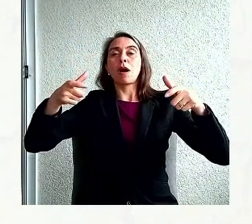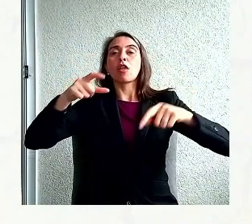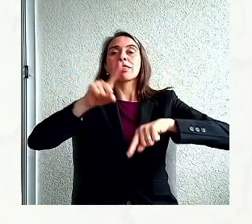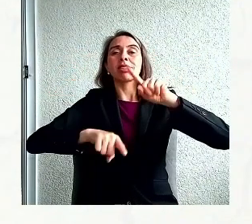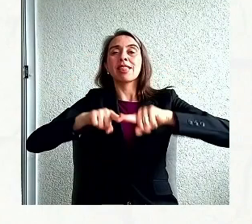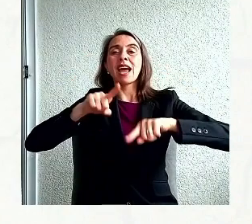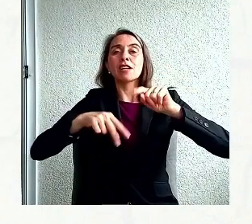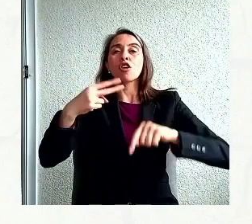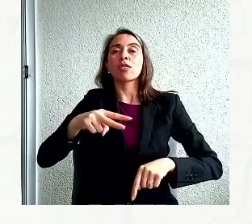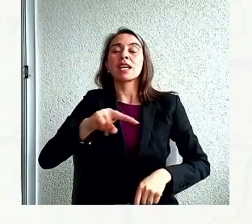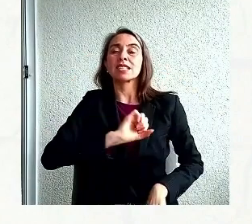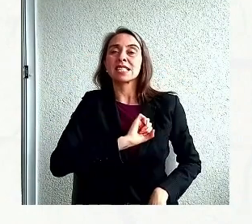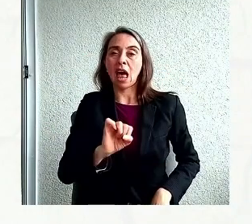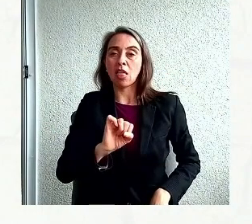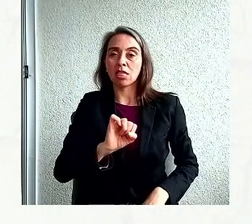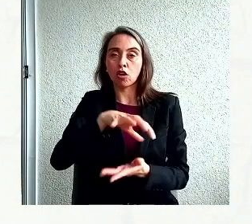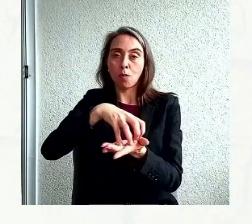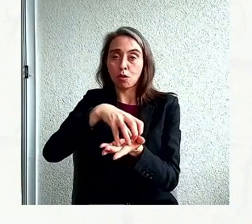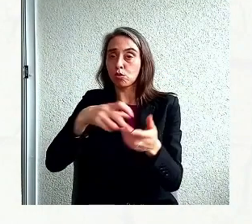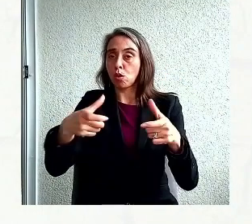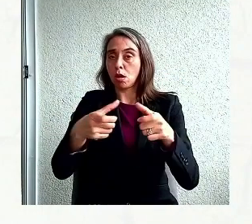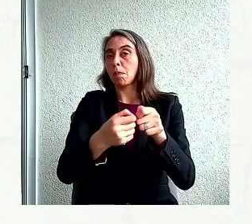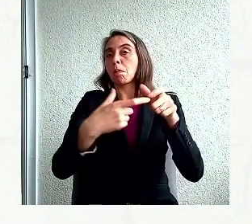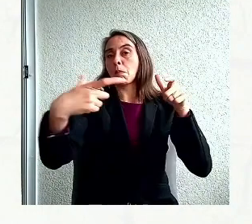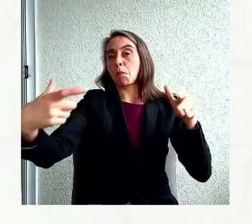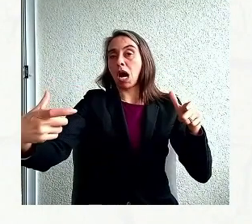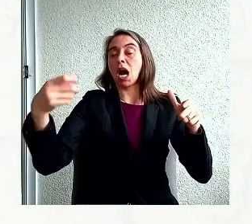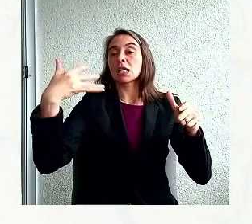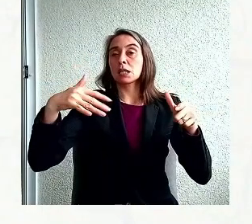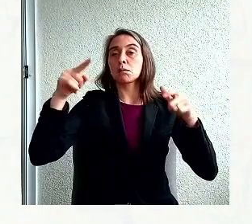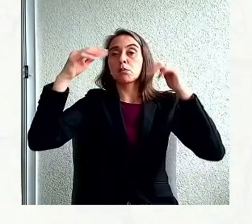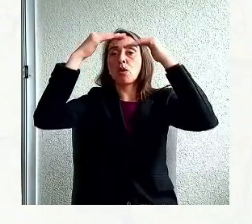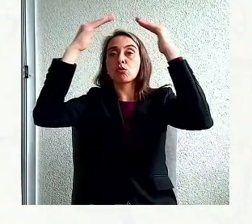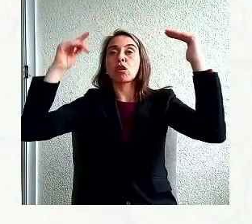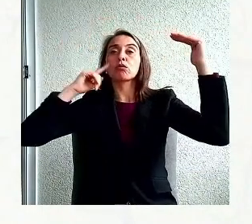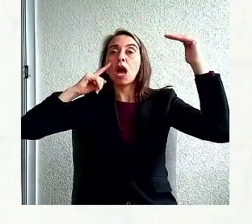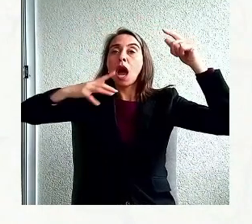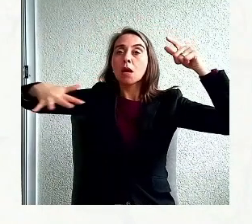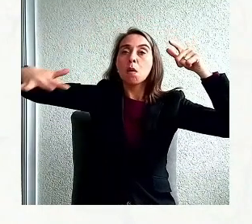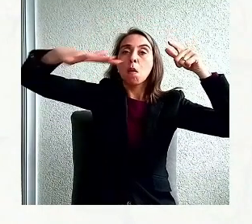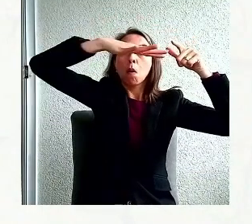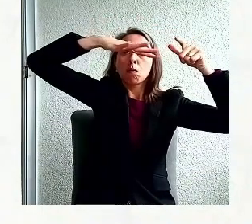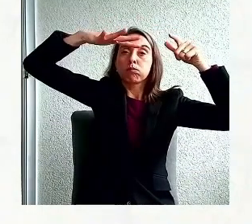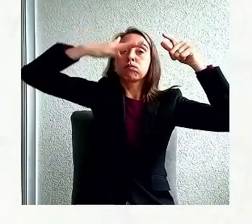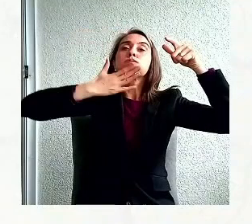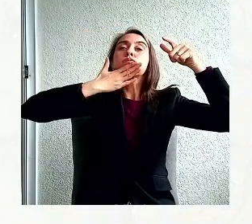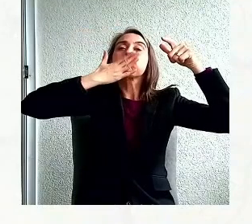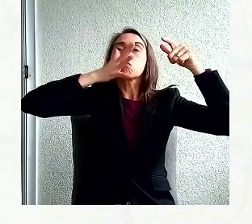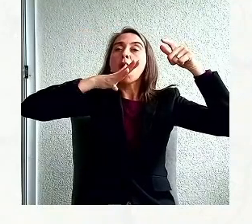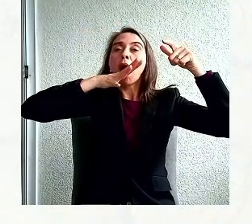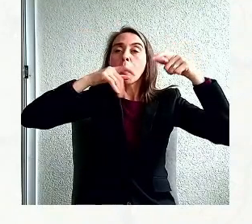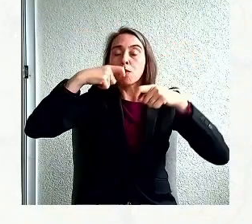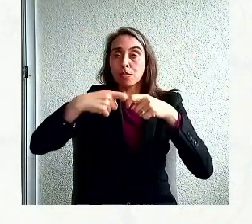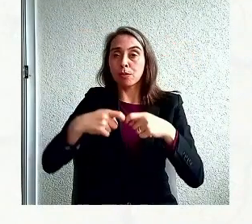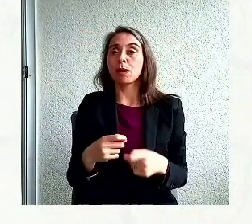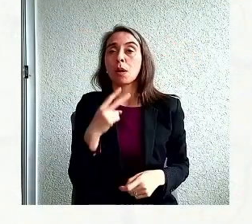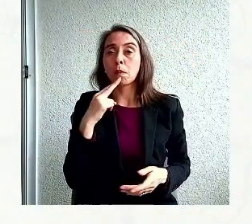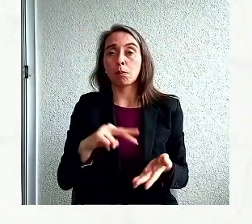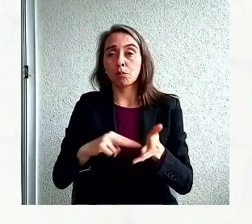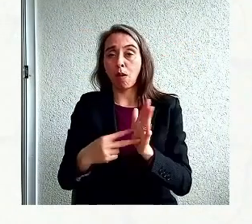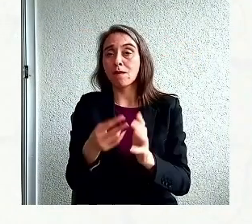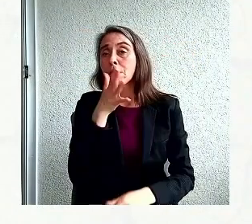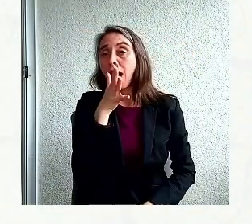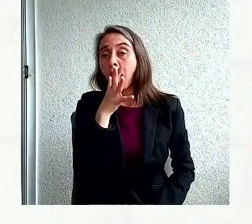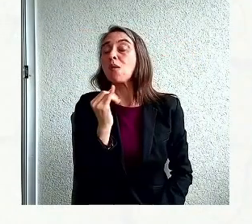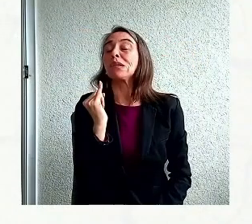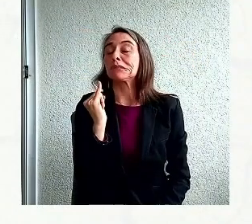crisis hídrica, como ya se mencionaba, no hay duda, ¿cierto?, de la situación en la que estamos, y nosotros para ello estamos en el Centro de Tecnologías Ambientales de